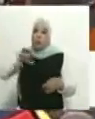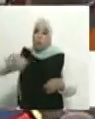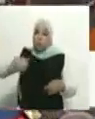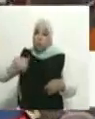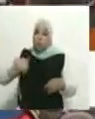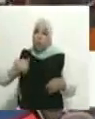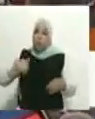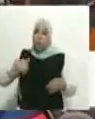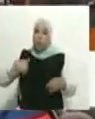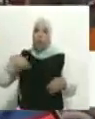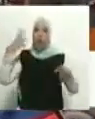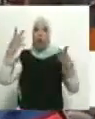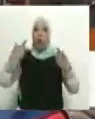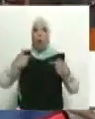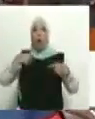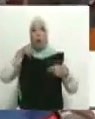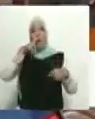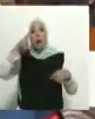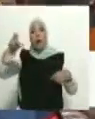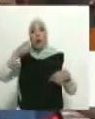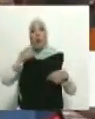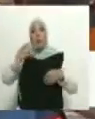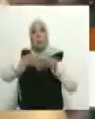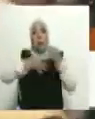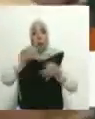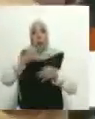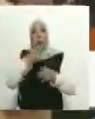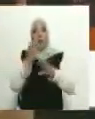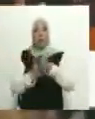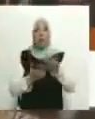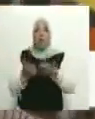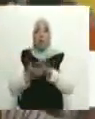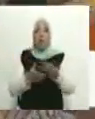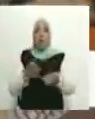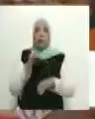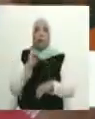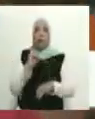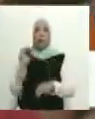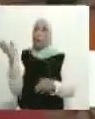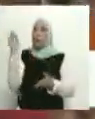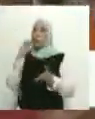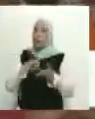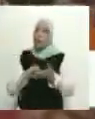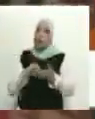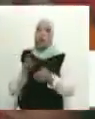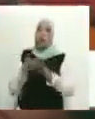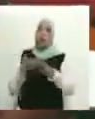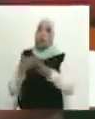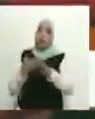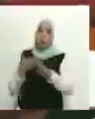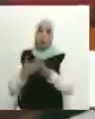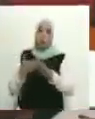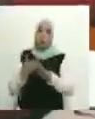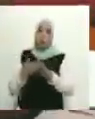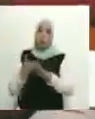nosotros. Cuando Nicolás nos dice, ustedes se van y los problemas que existan, de una vez vamos dándole soluciones.